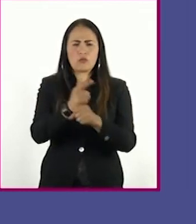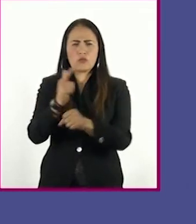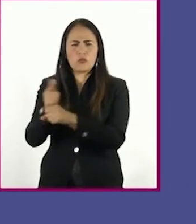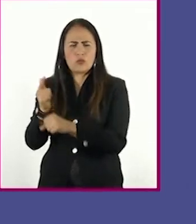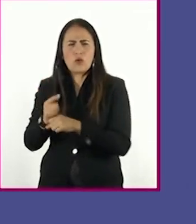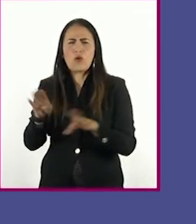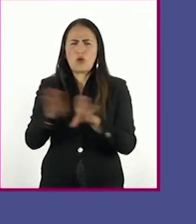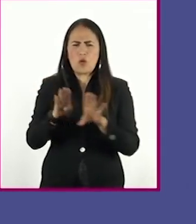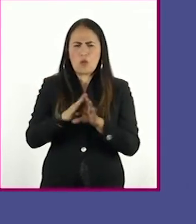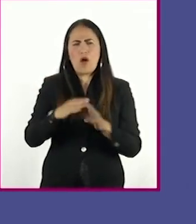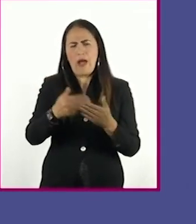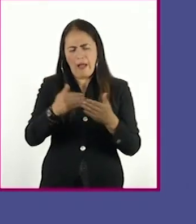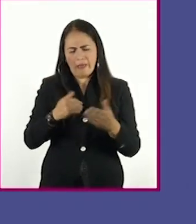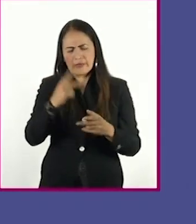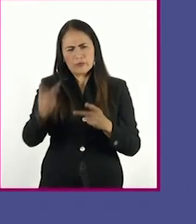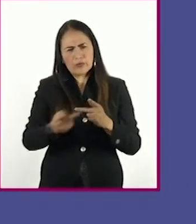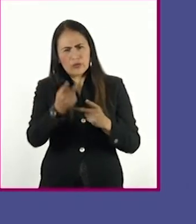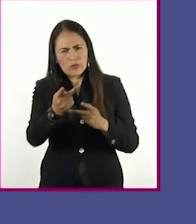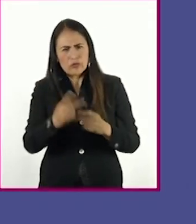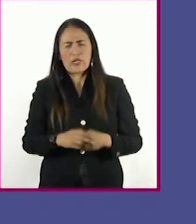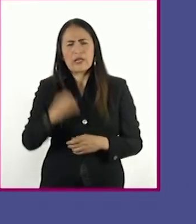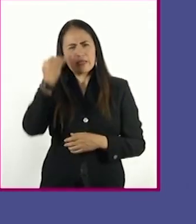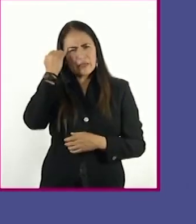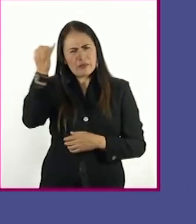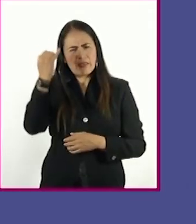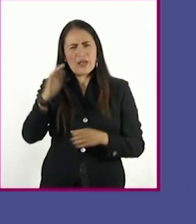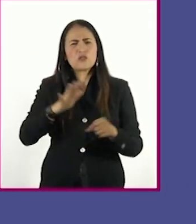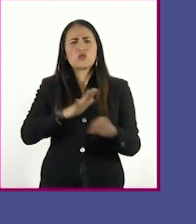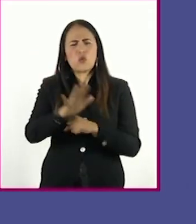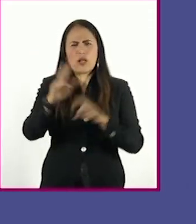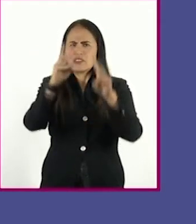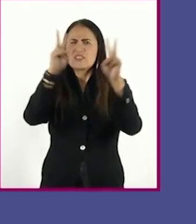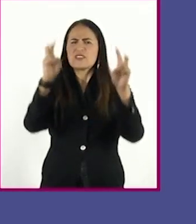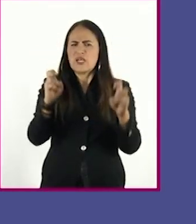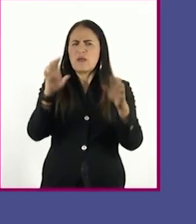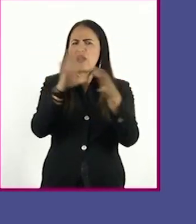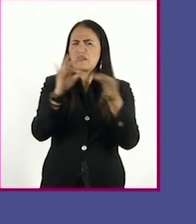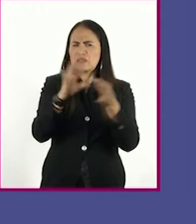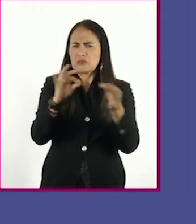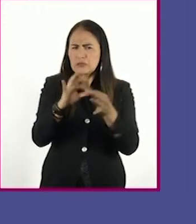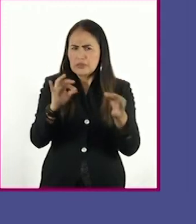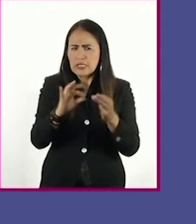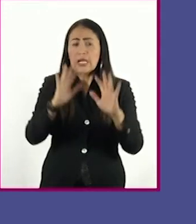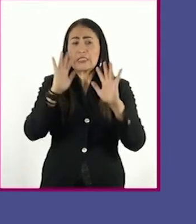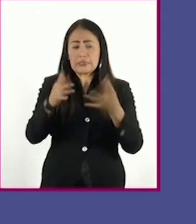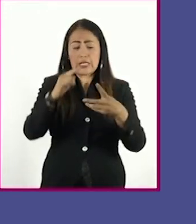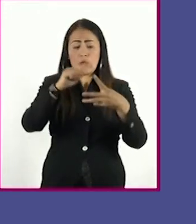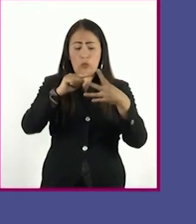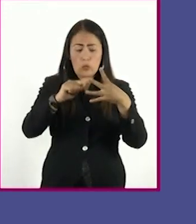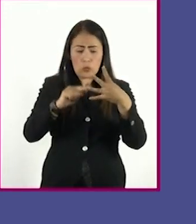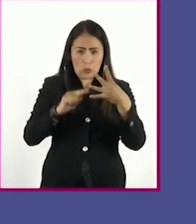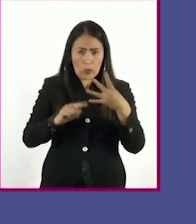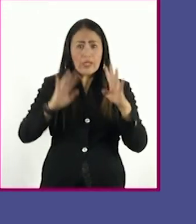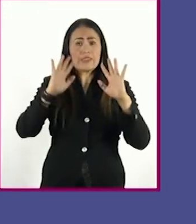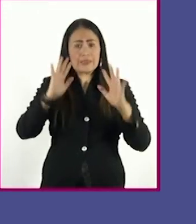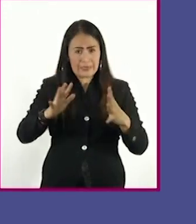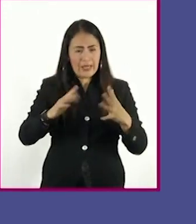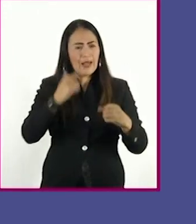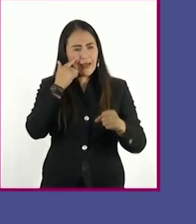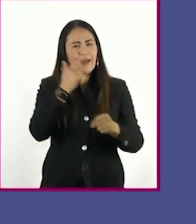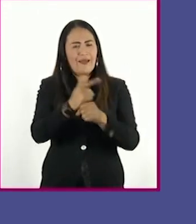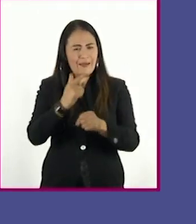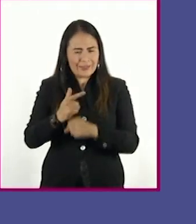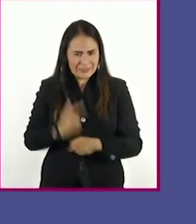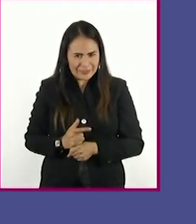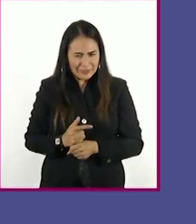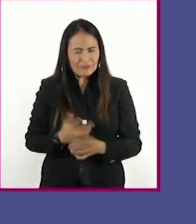se preguntan: ¿cuáles son las ideas que explican el texto? Una vez que hemos reconocido dichos elementos en el